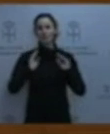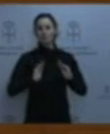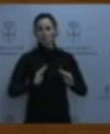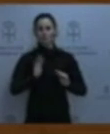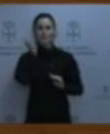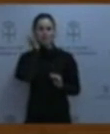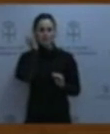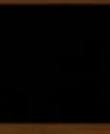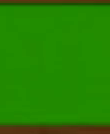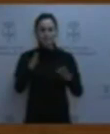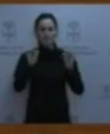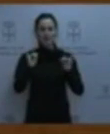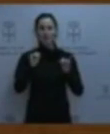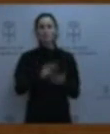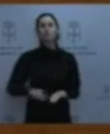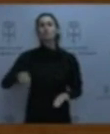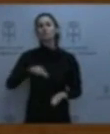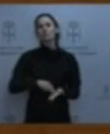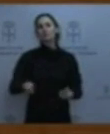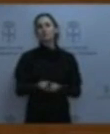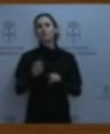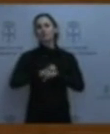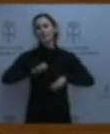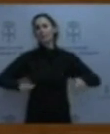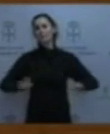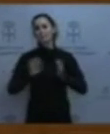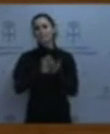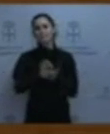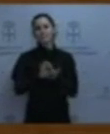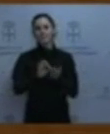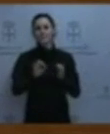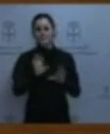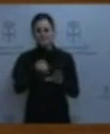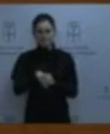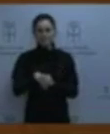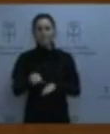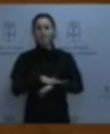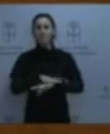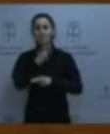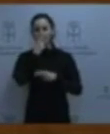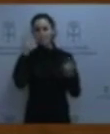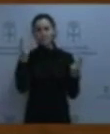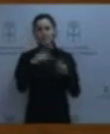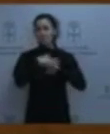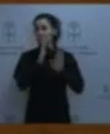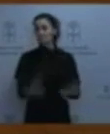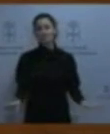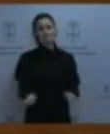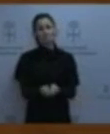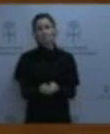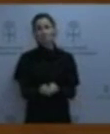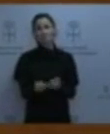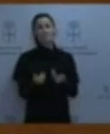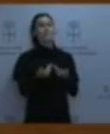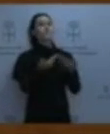mujeres tienen una fuerte presencia, como la tienen en la mayoría de los servicios de las administraciones públicas. Al final, señorías